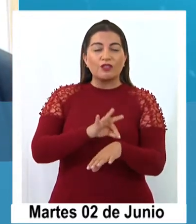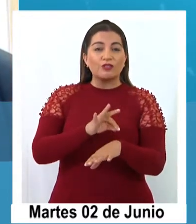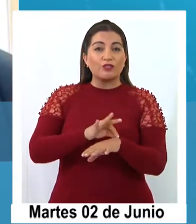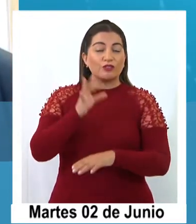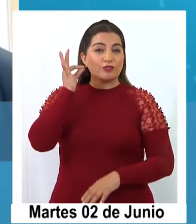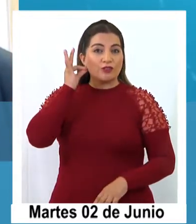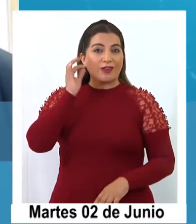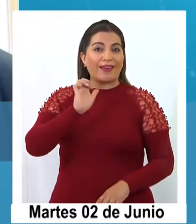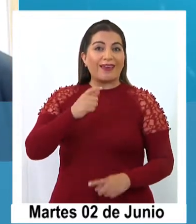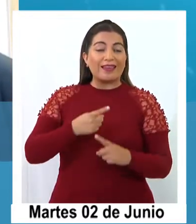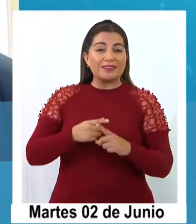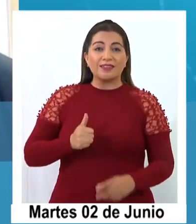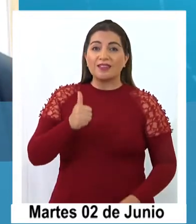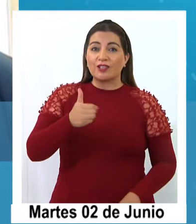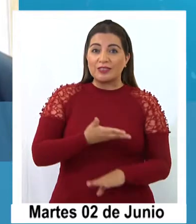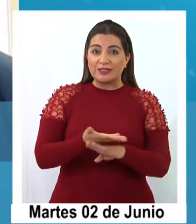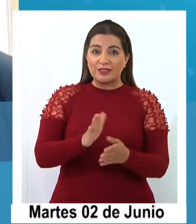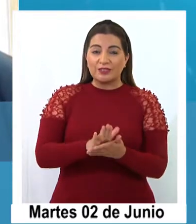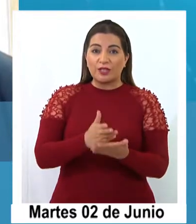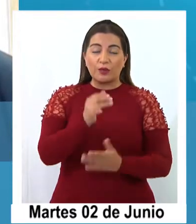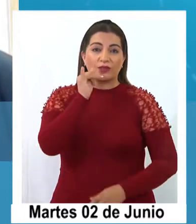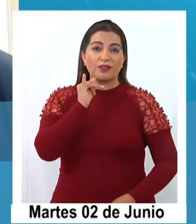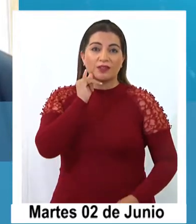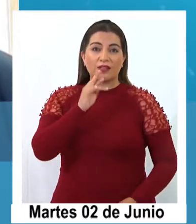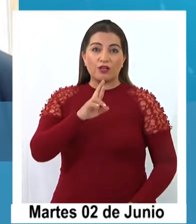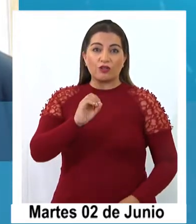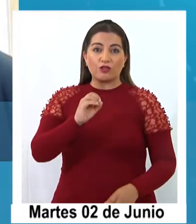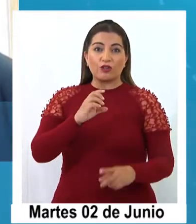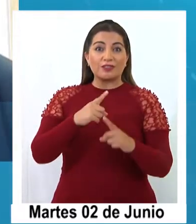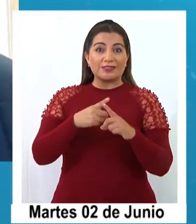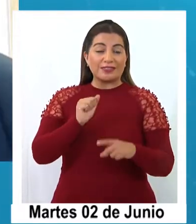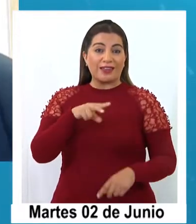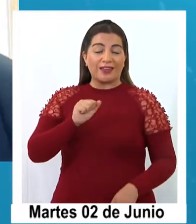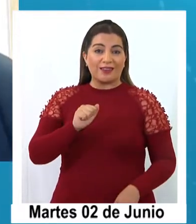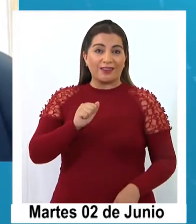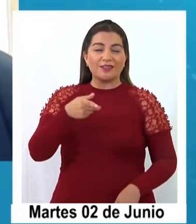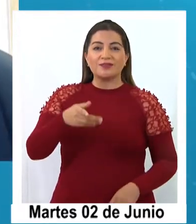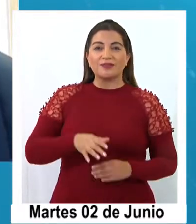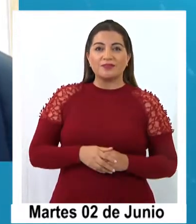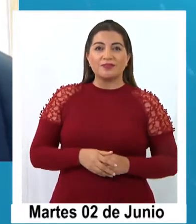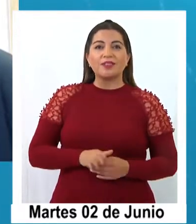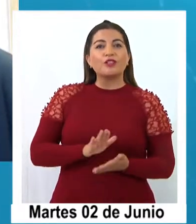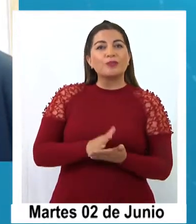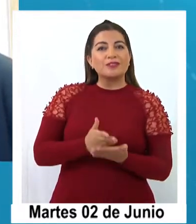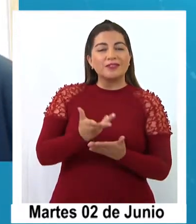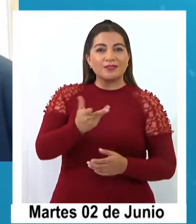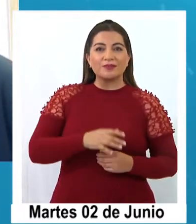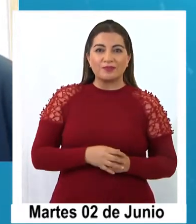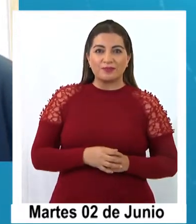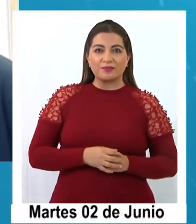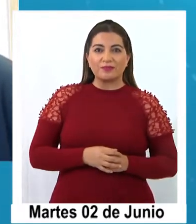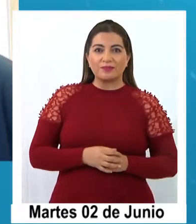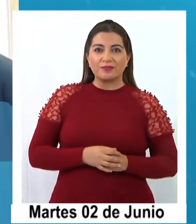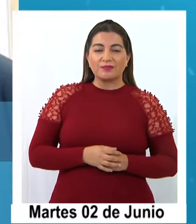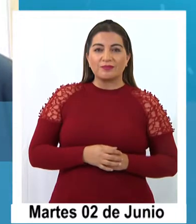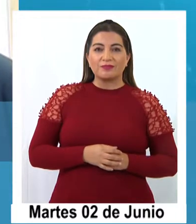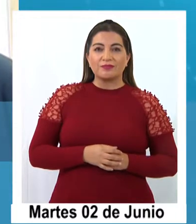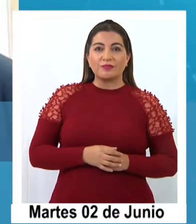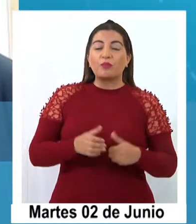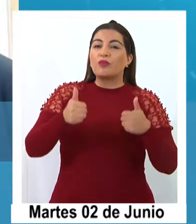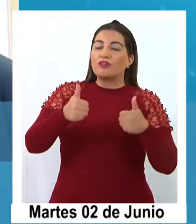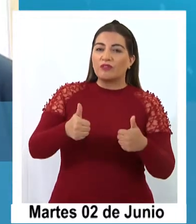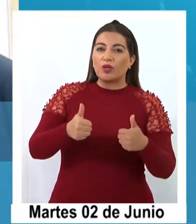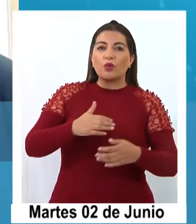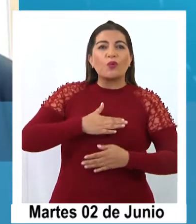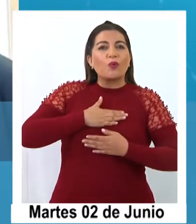doctora y ex directora del servicio de salud de Iquique Roxana Viguera, Roxana, ¿qué tal? ¿Cómo estás? Muy